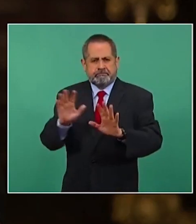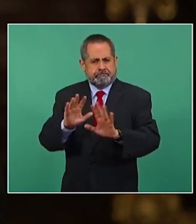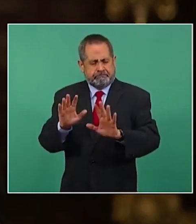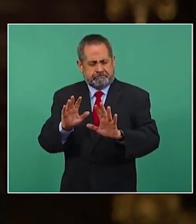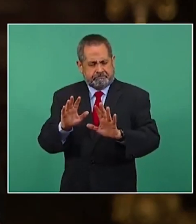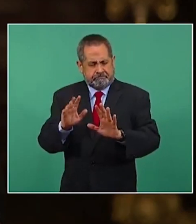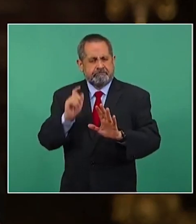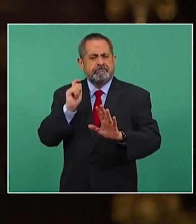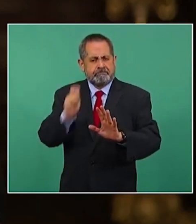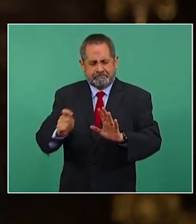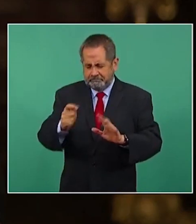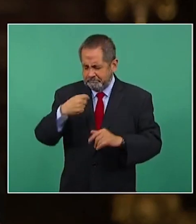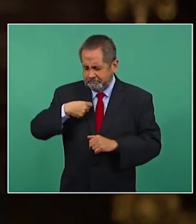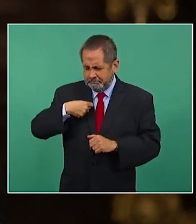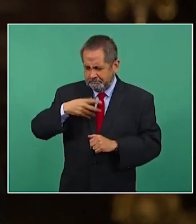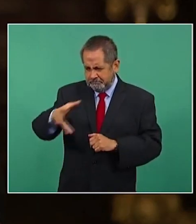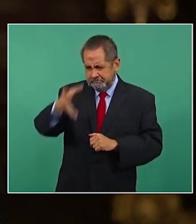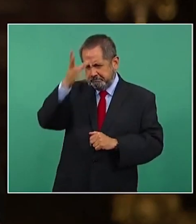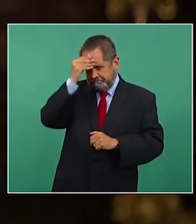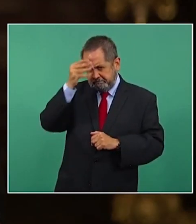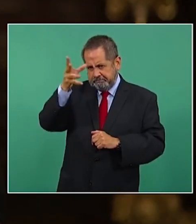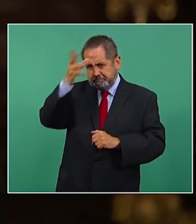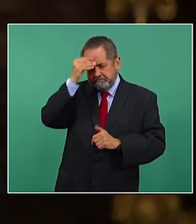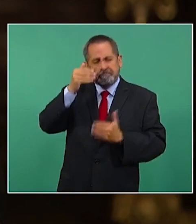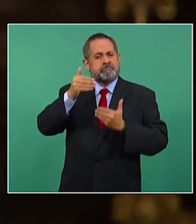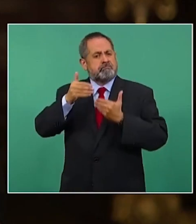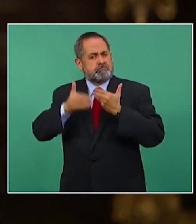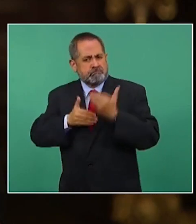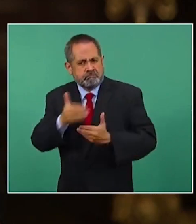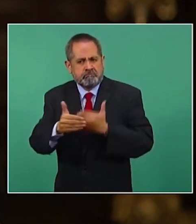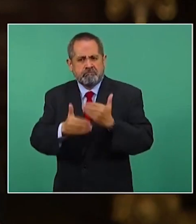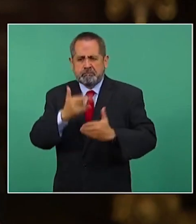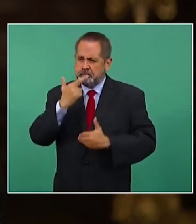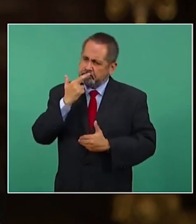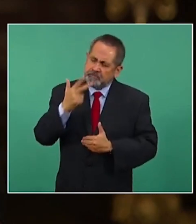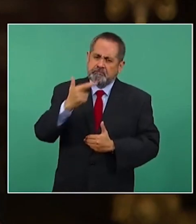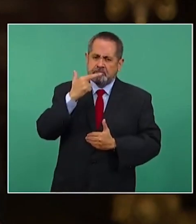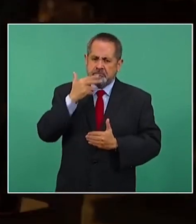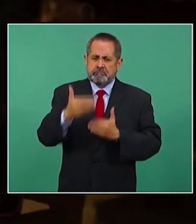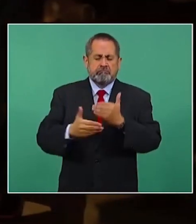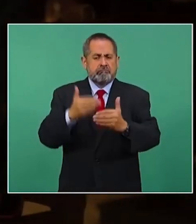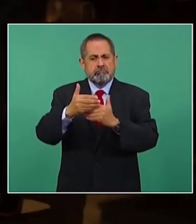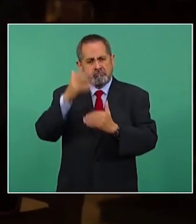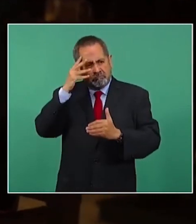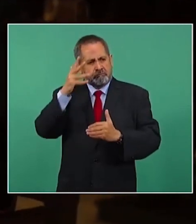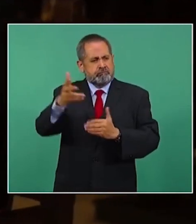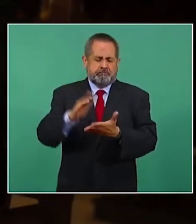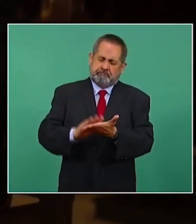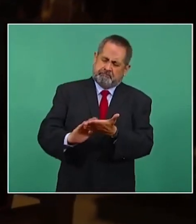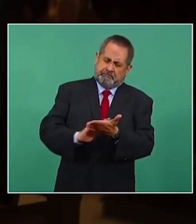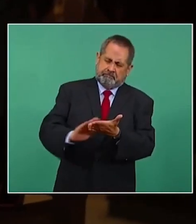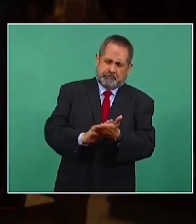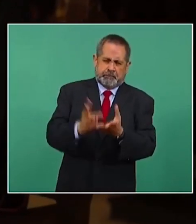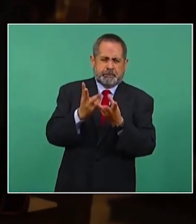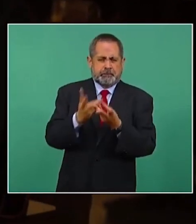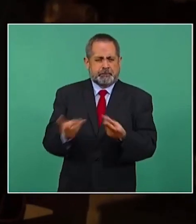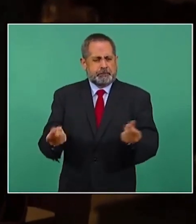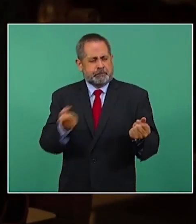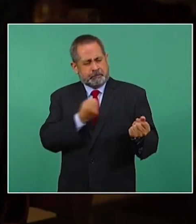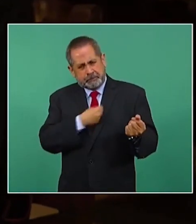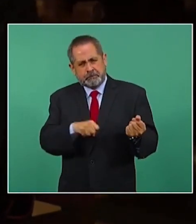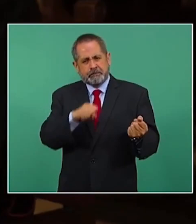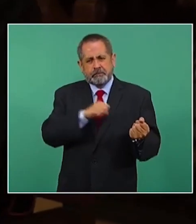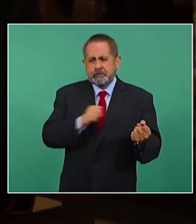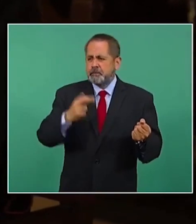video y se puede entonces exponer ante el público y que vean,